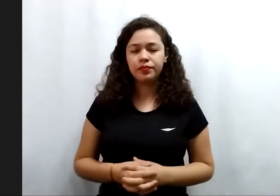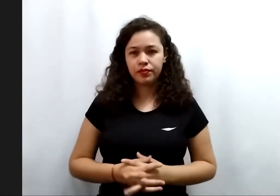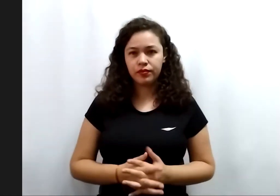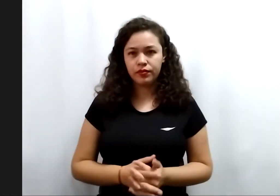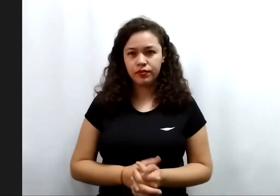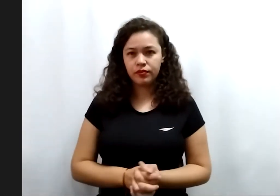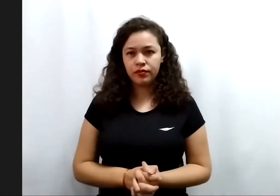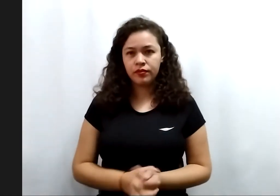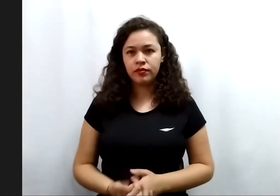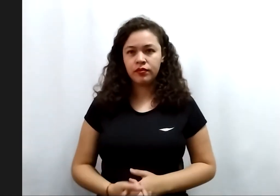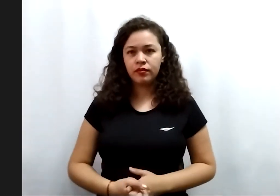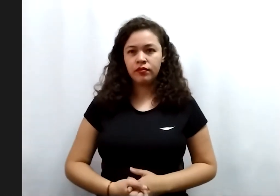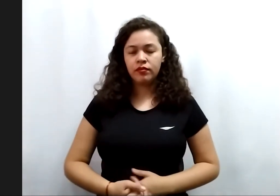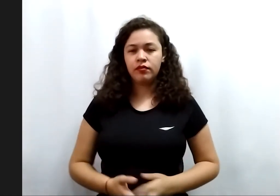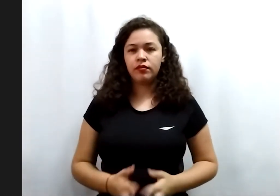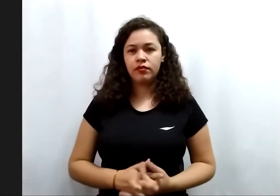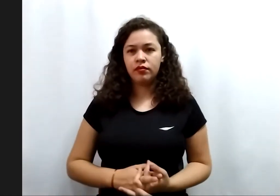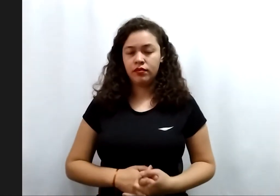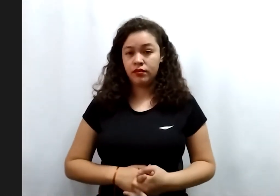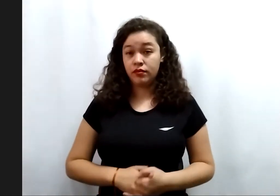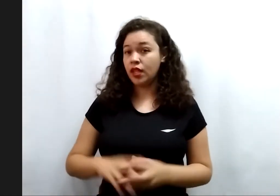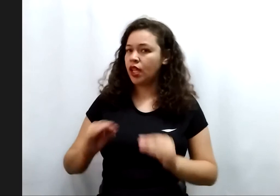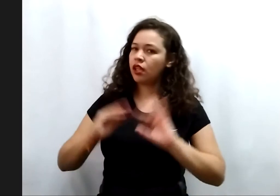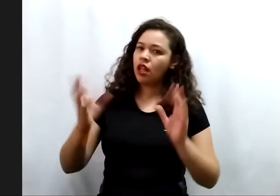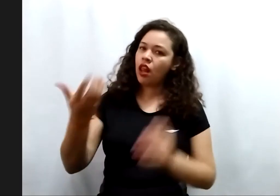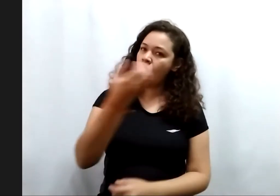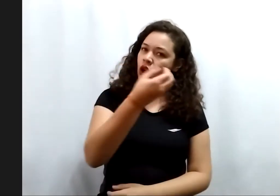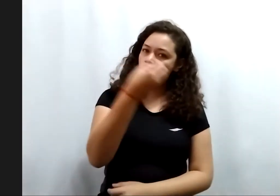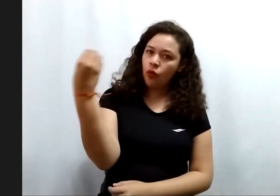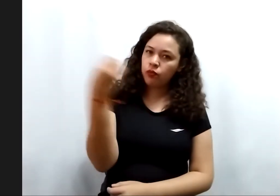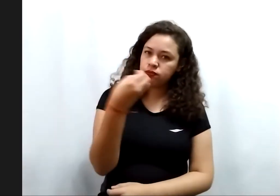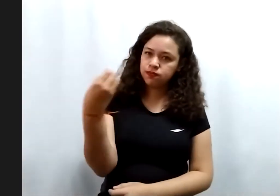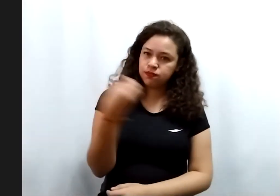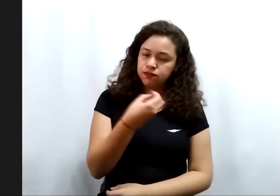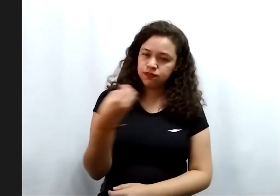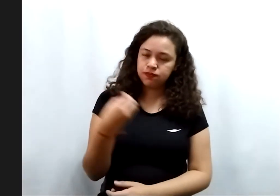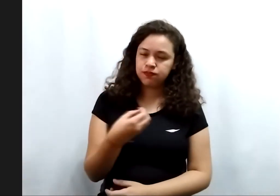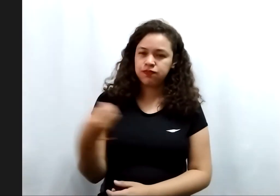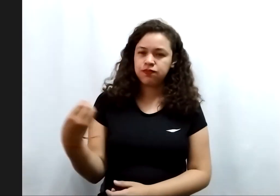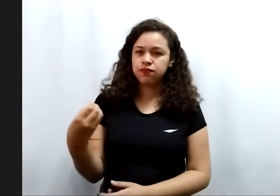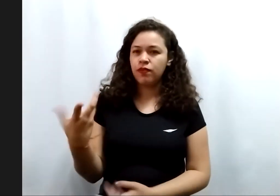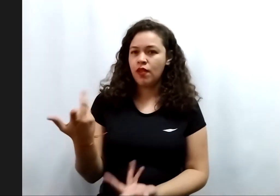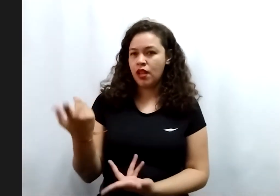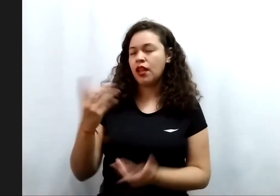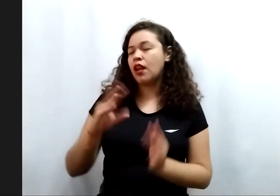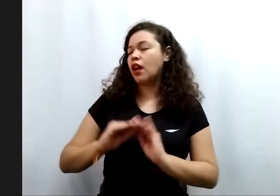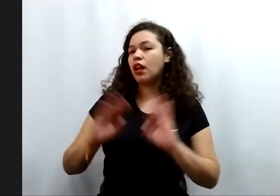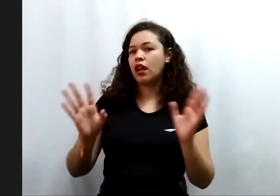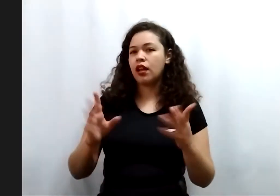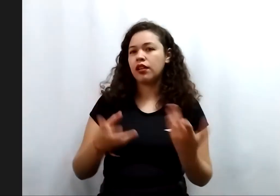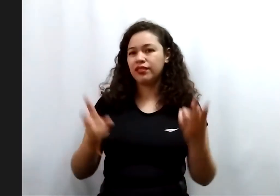Sí, es evidente que dentro de la organización, de las organizaciones, por supuesto, el